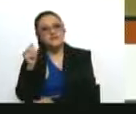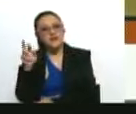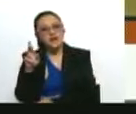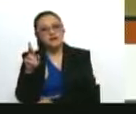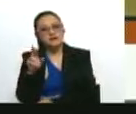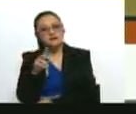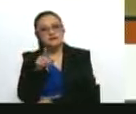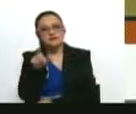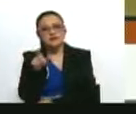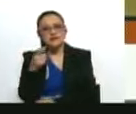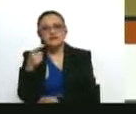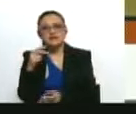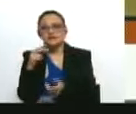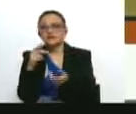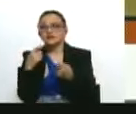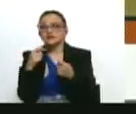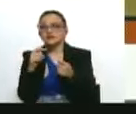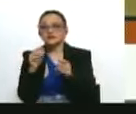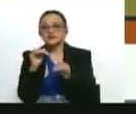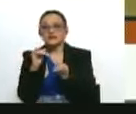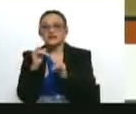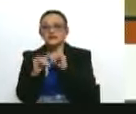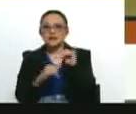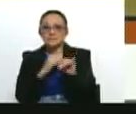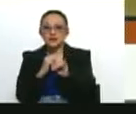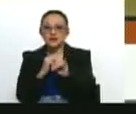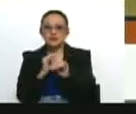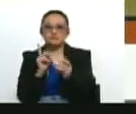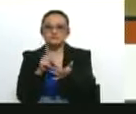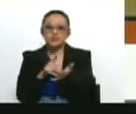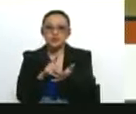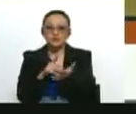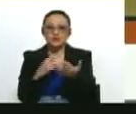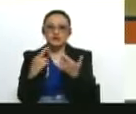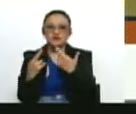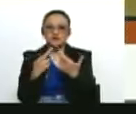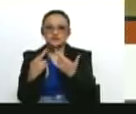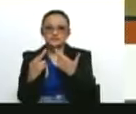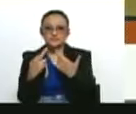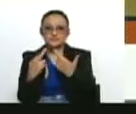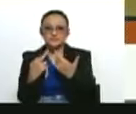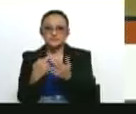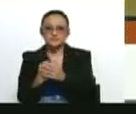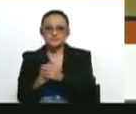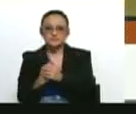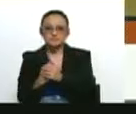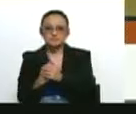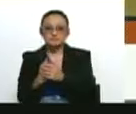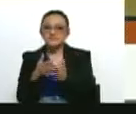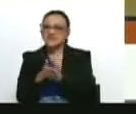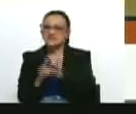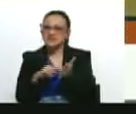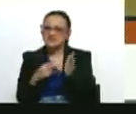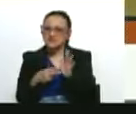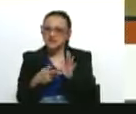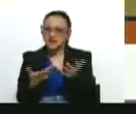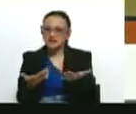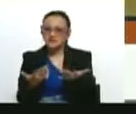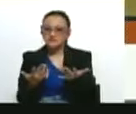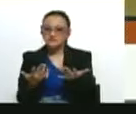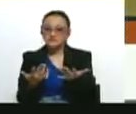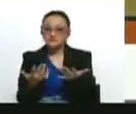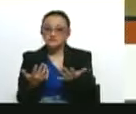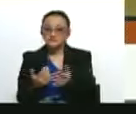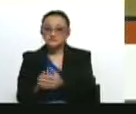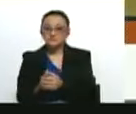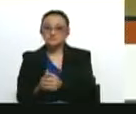El TIAR se denomina el Tratado Interamericano de Asistencia Recíproca y consiste, el fin del